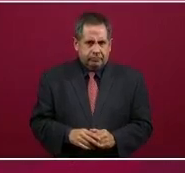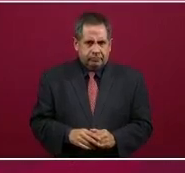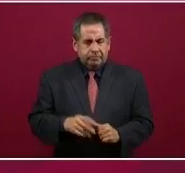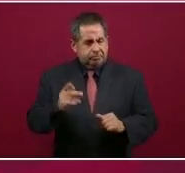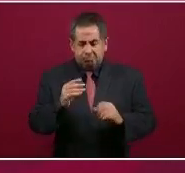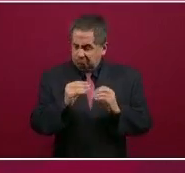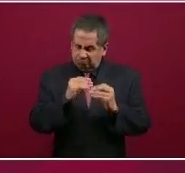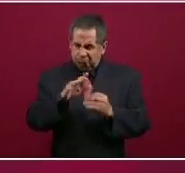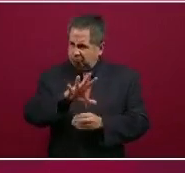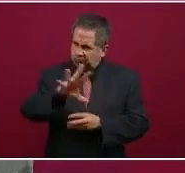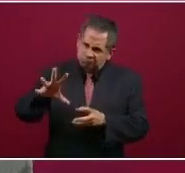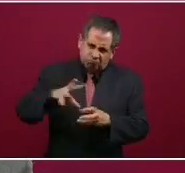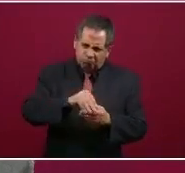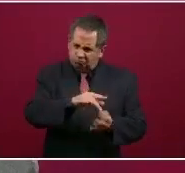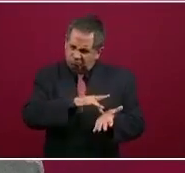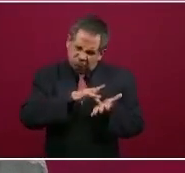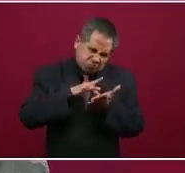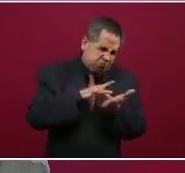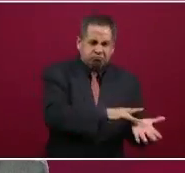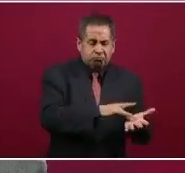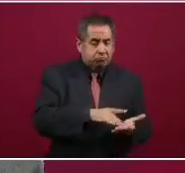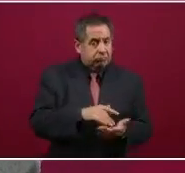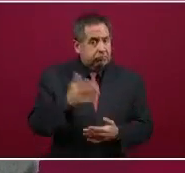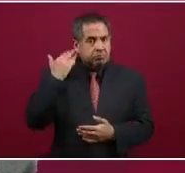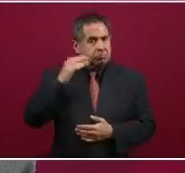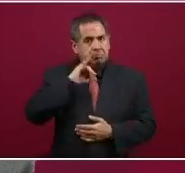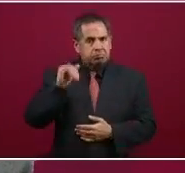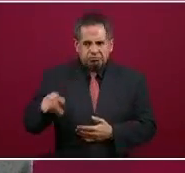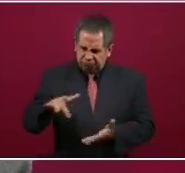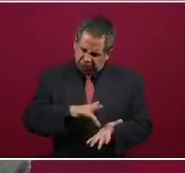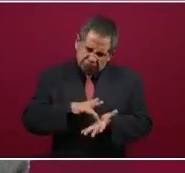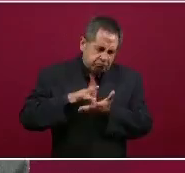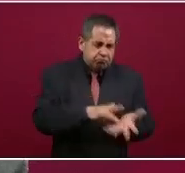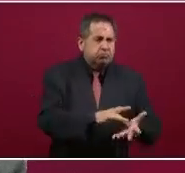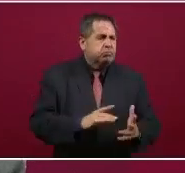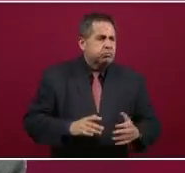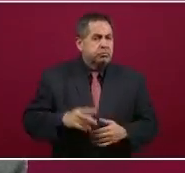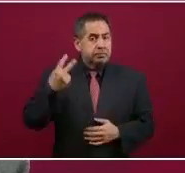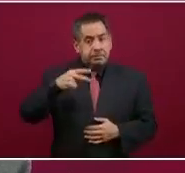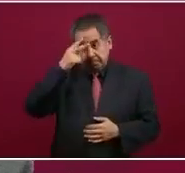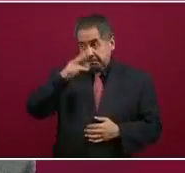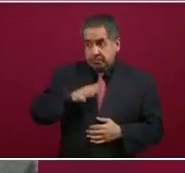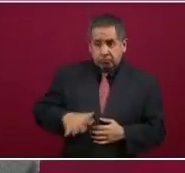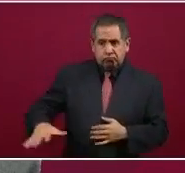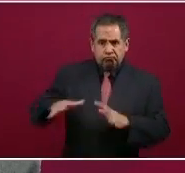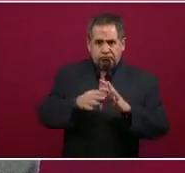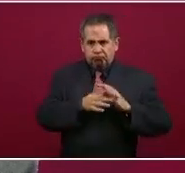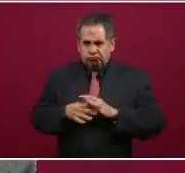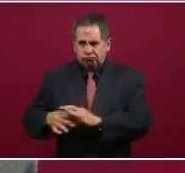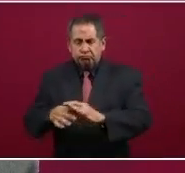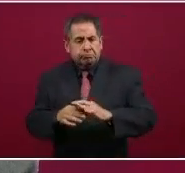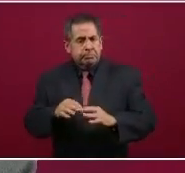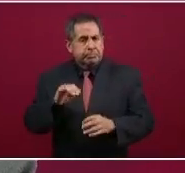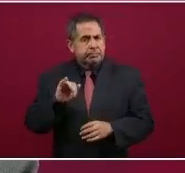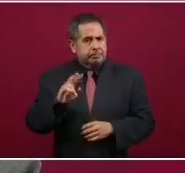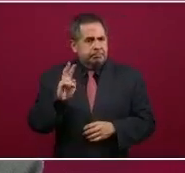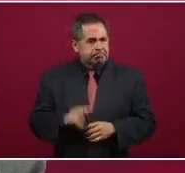pero mucho, como nunca. El pueblo de México